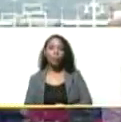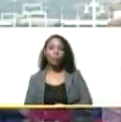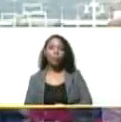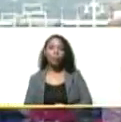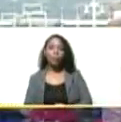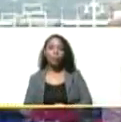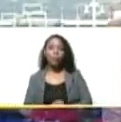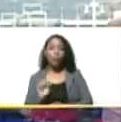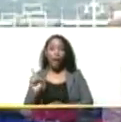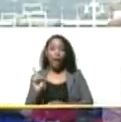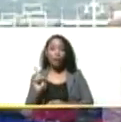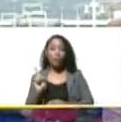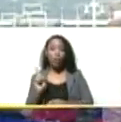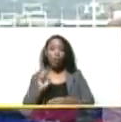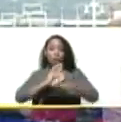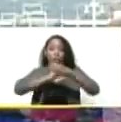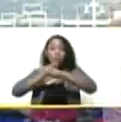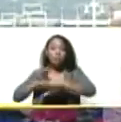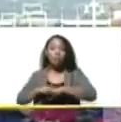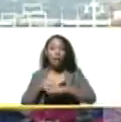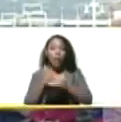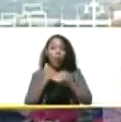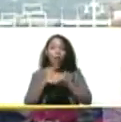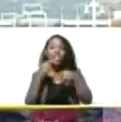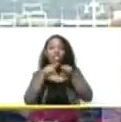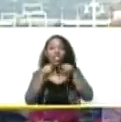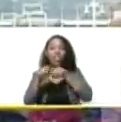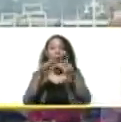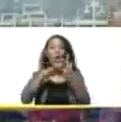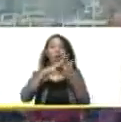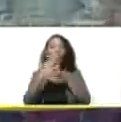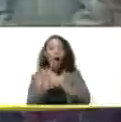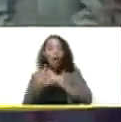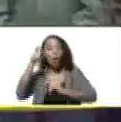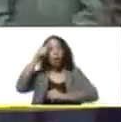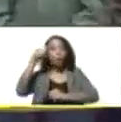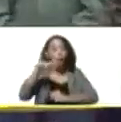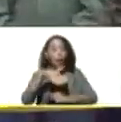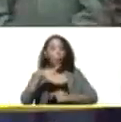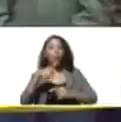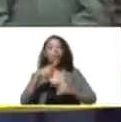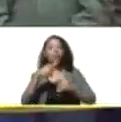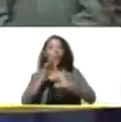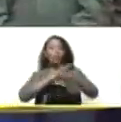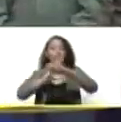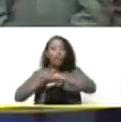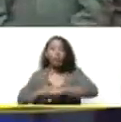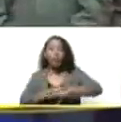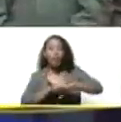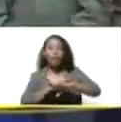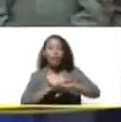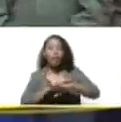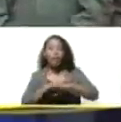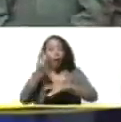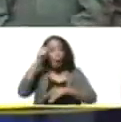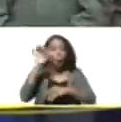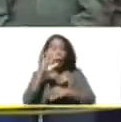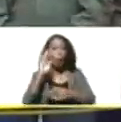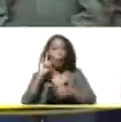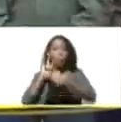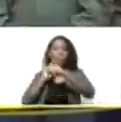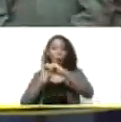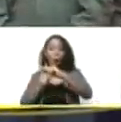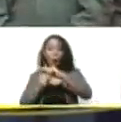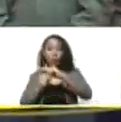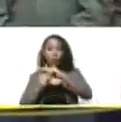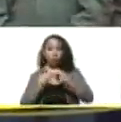Eso circuló como rumor en los barrios, en los pueblos, y el pueblo puso el ojo